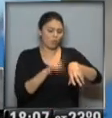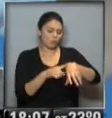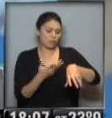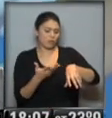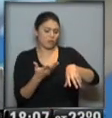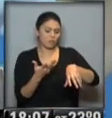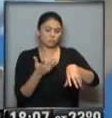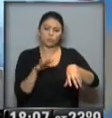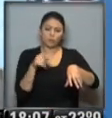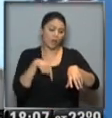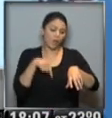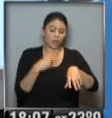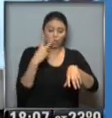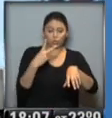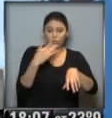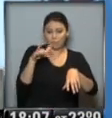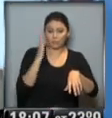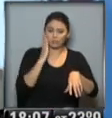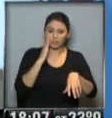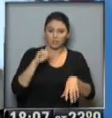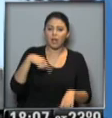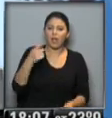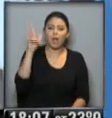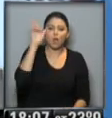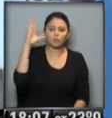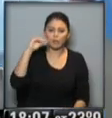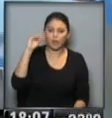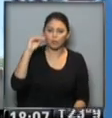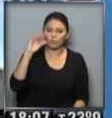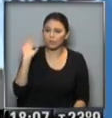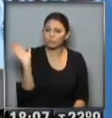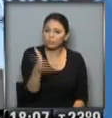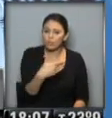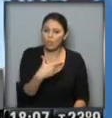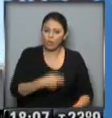bueno, son las 2:30, a las 8:00 p.m. Que le